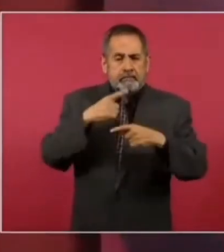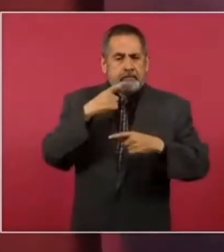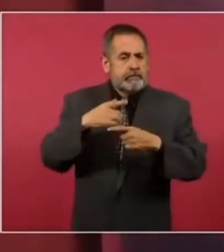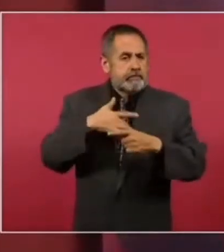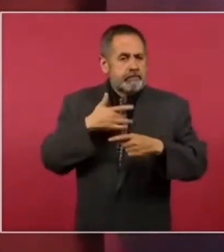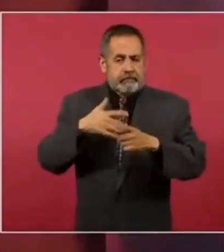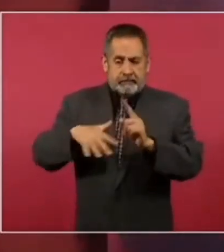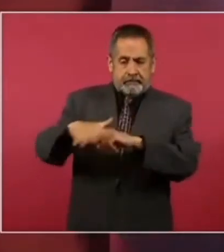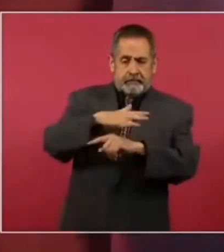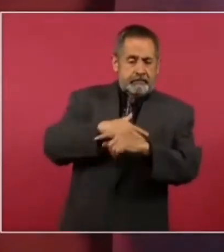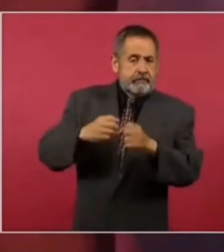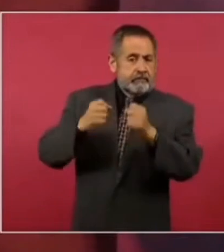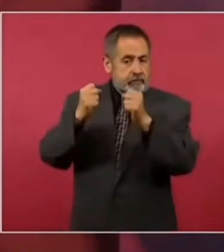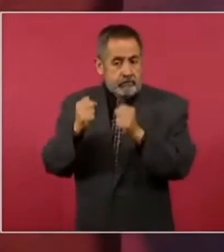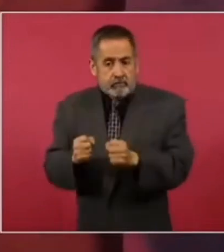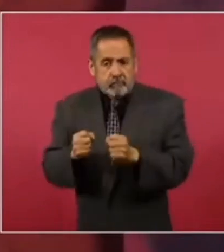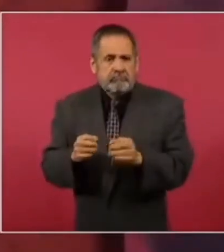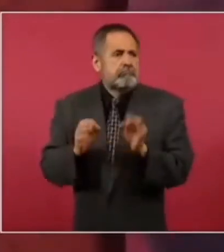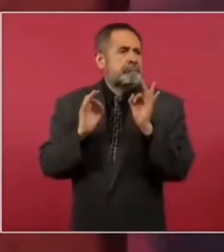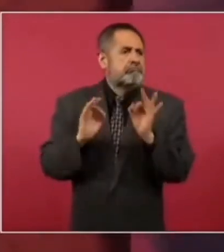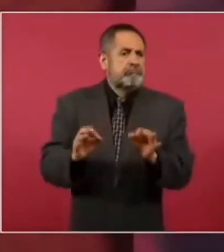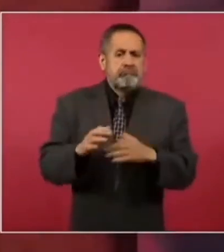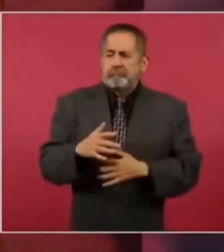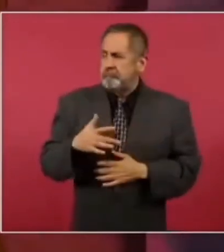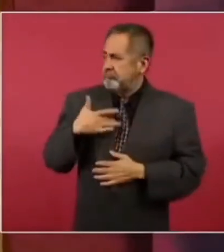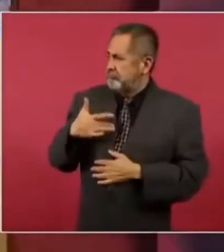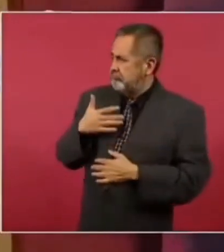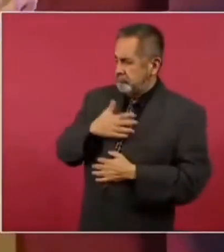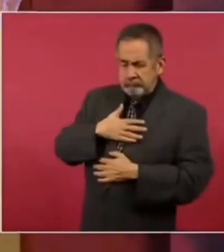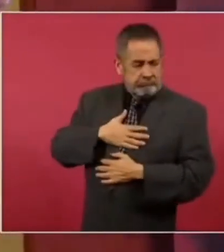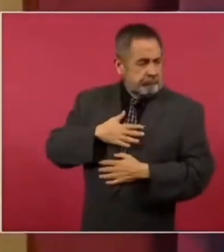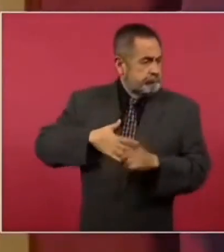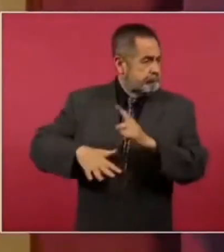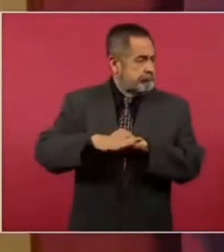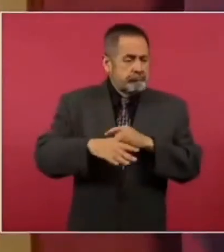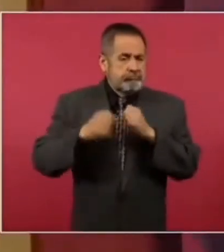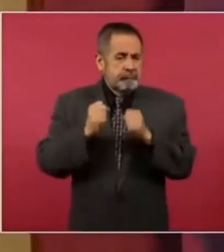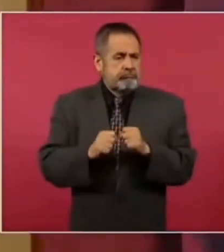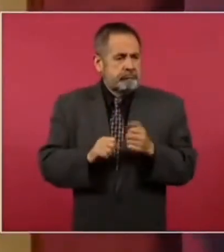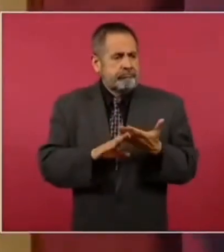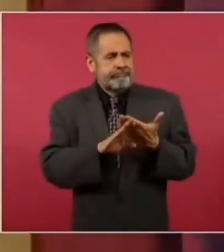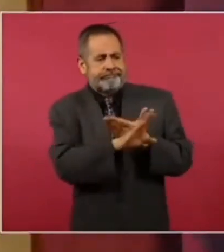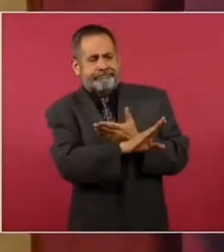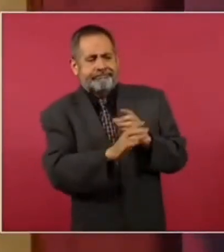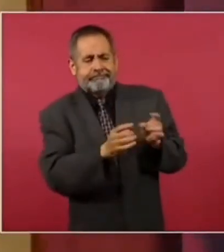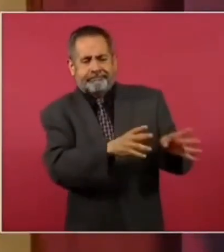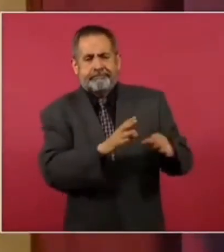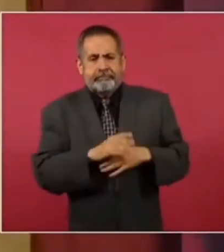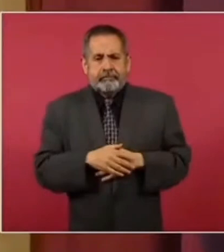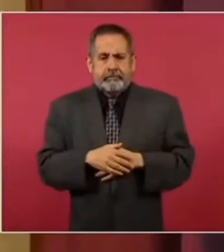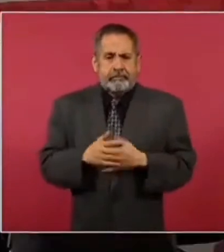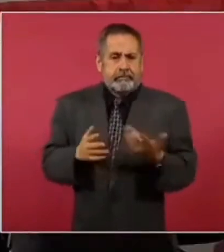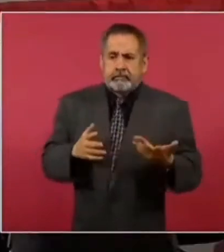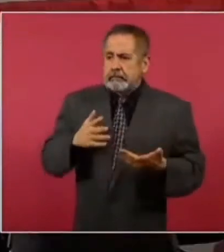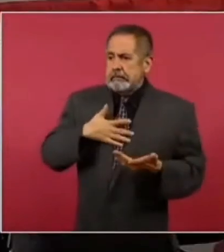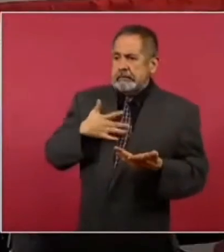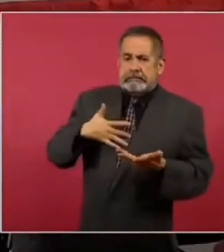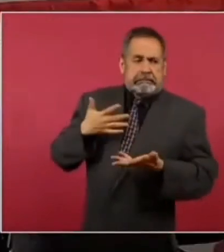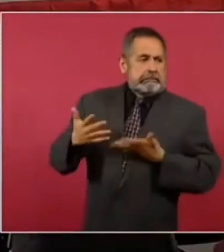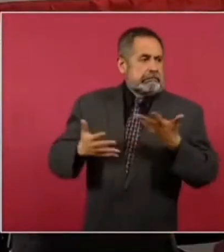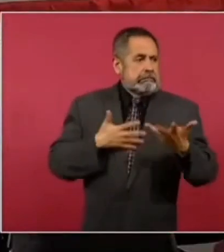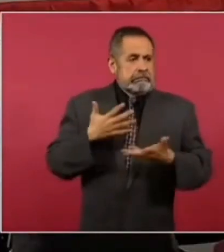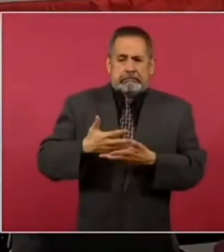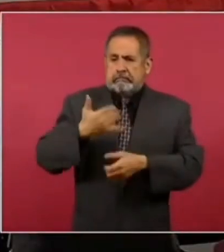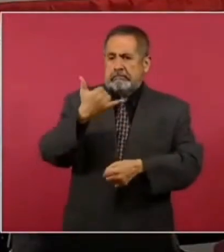seguros, donde hay entornos seguros o se sienten seguros en el mundo de las drogas, hay una gran atracción hacia ello. Por el contrario, si se